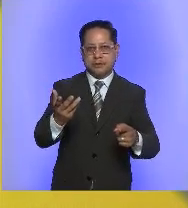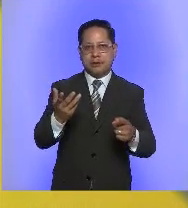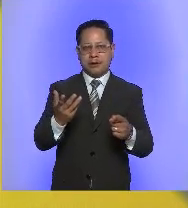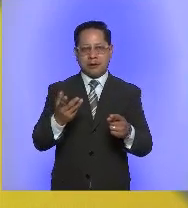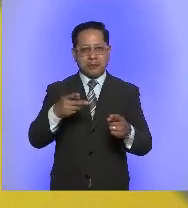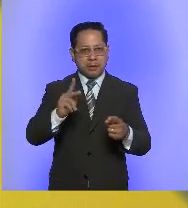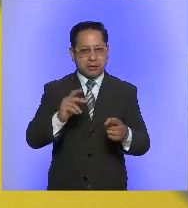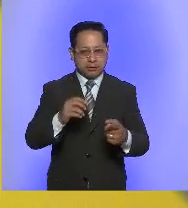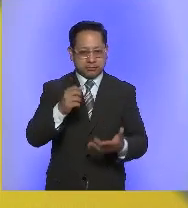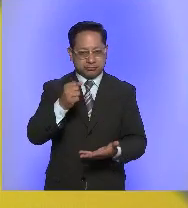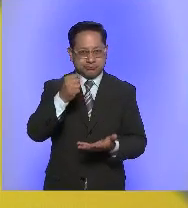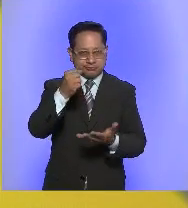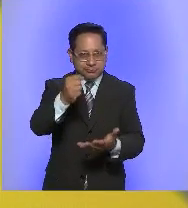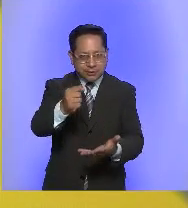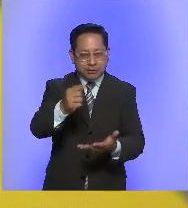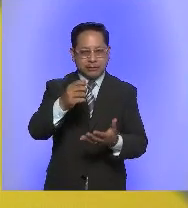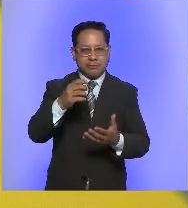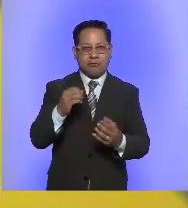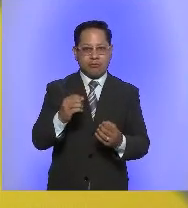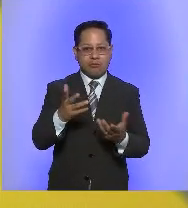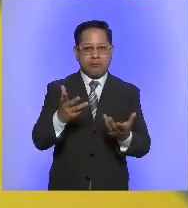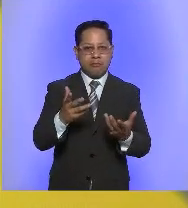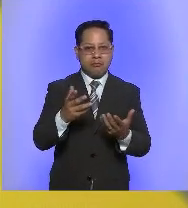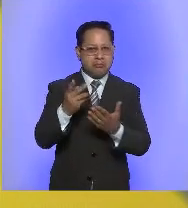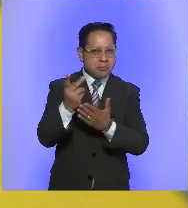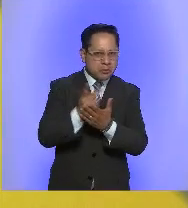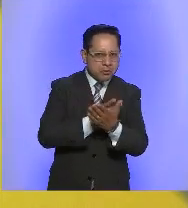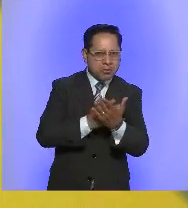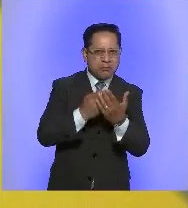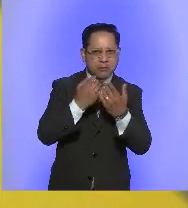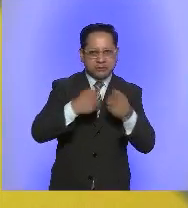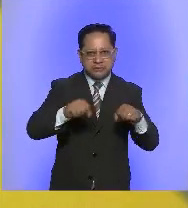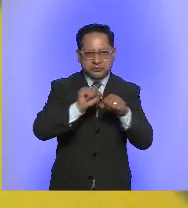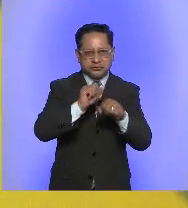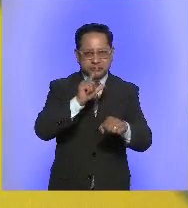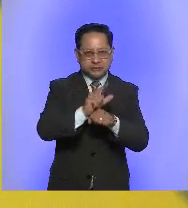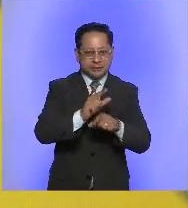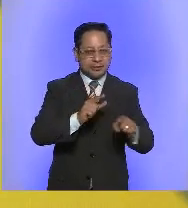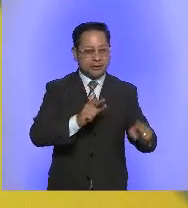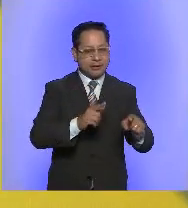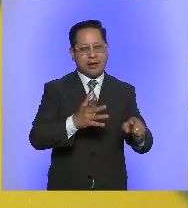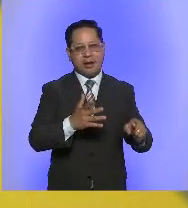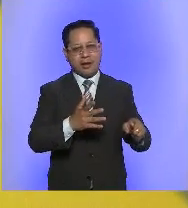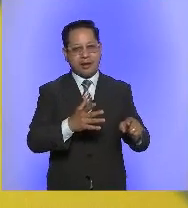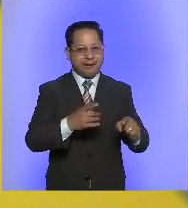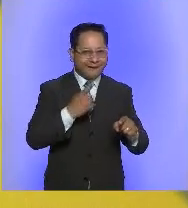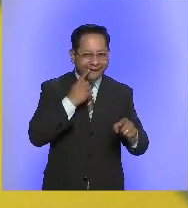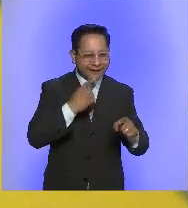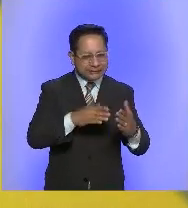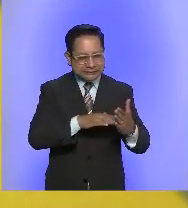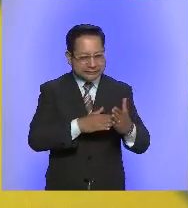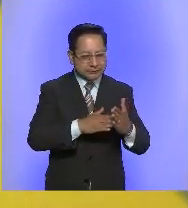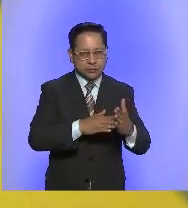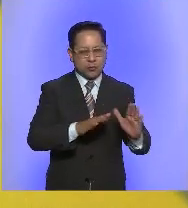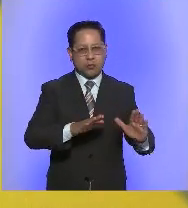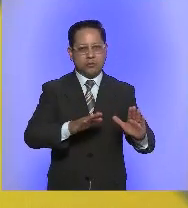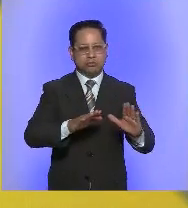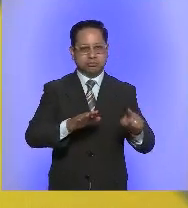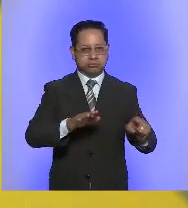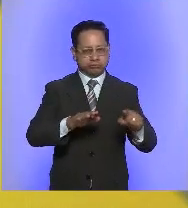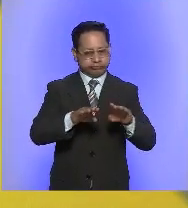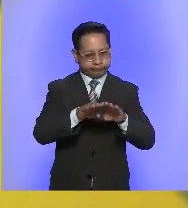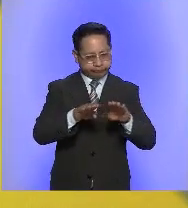que puedan influir en la conciencia de la ciudadanía. Por eso es la cultura cívica lo que nosotros tenemos que fortalecer hoy en